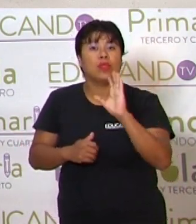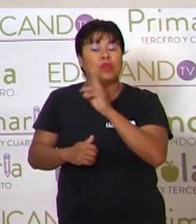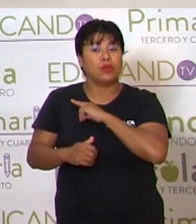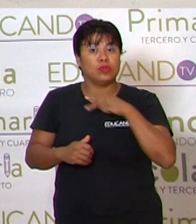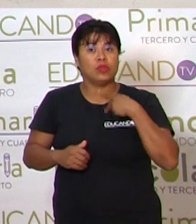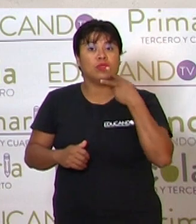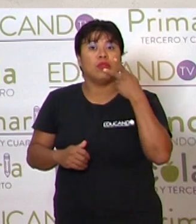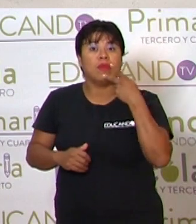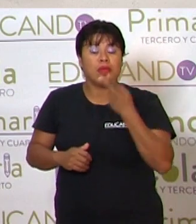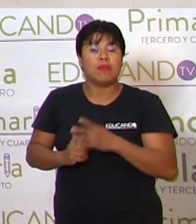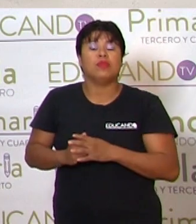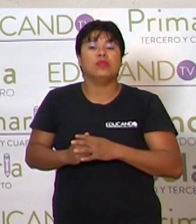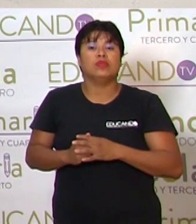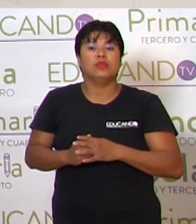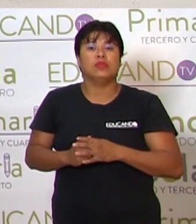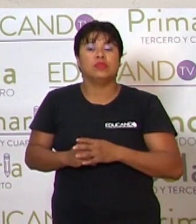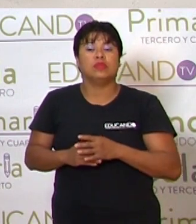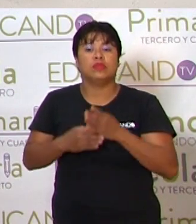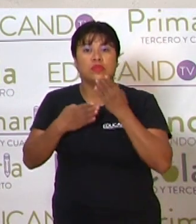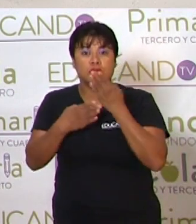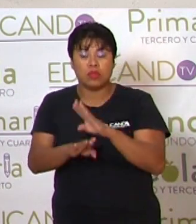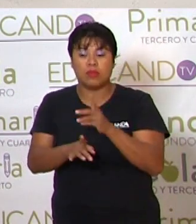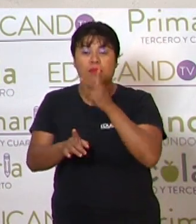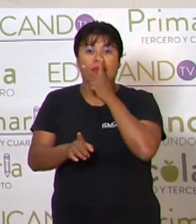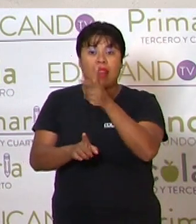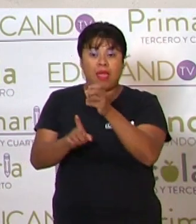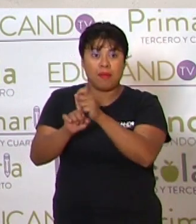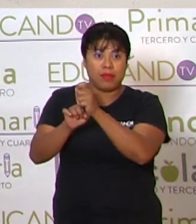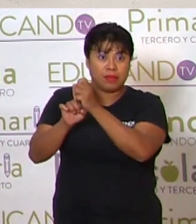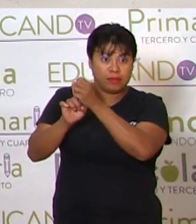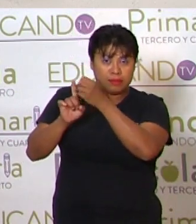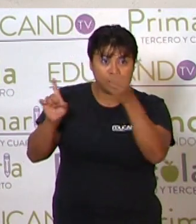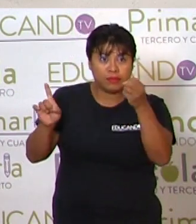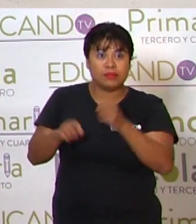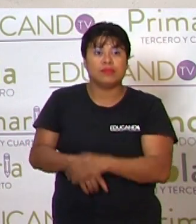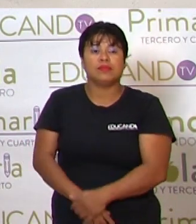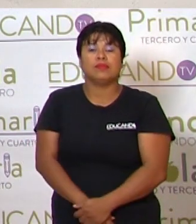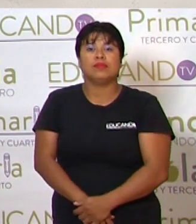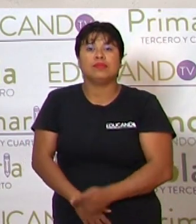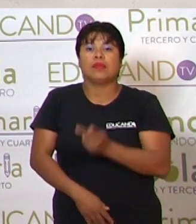hablamos de lo que son las frases